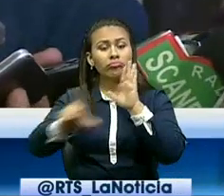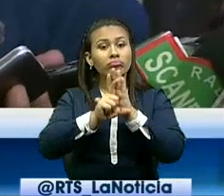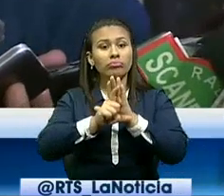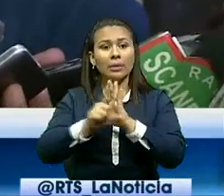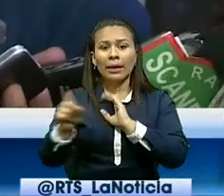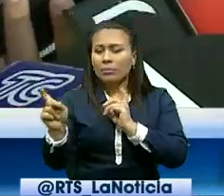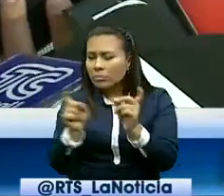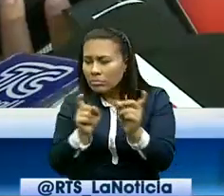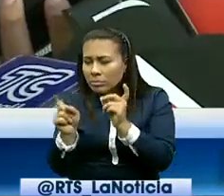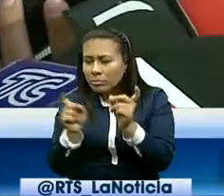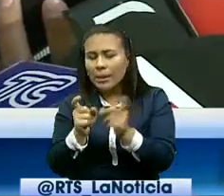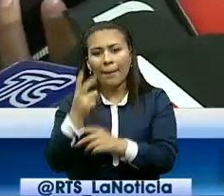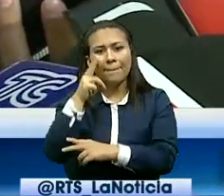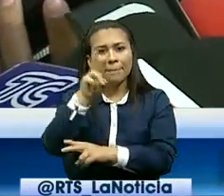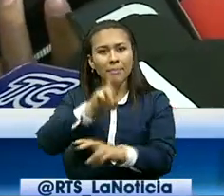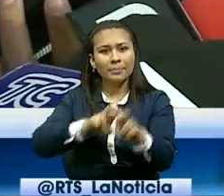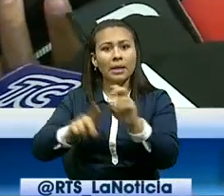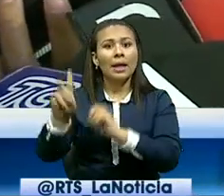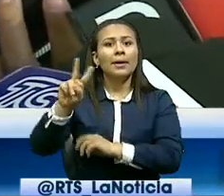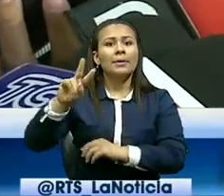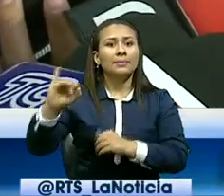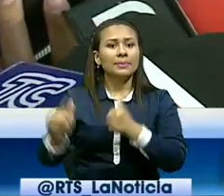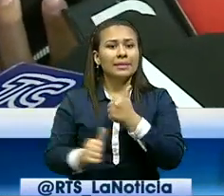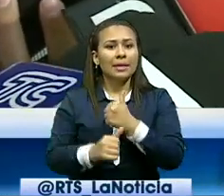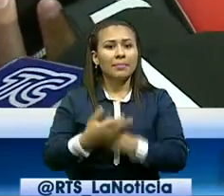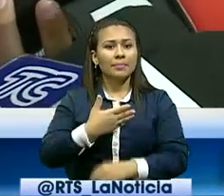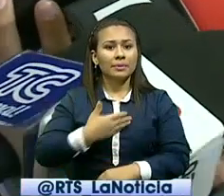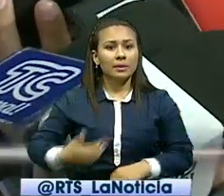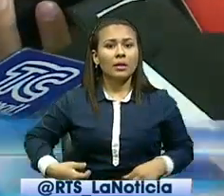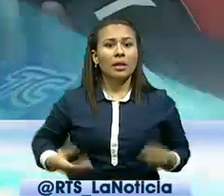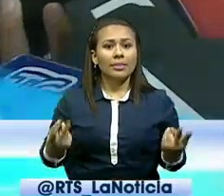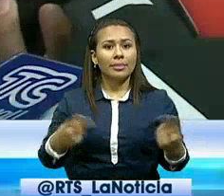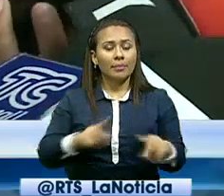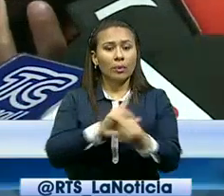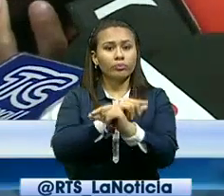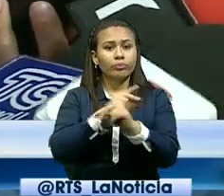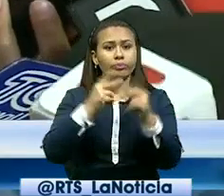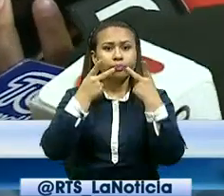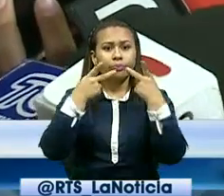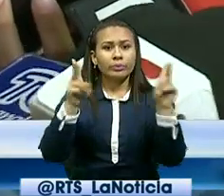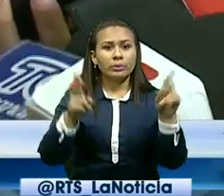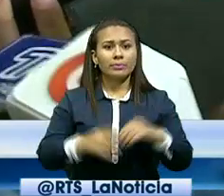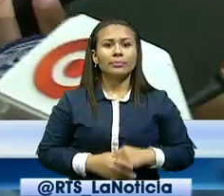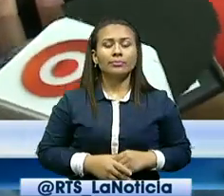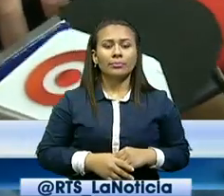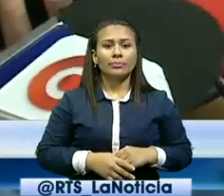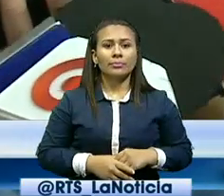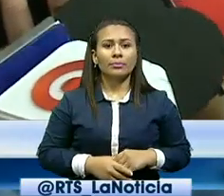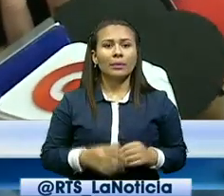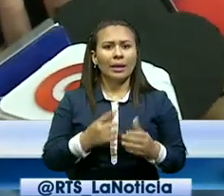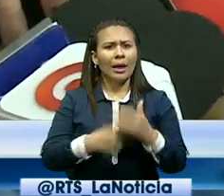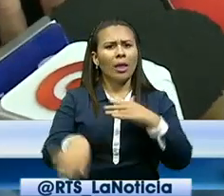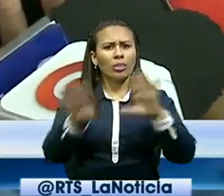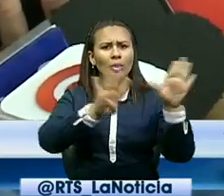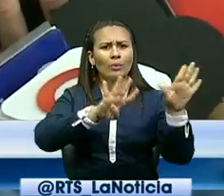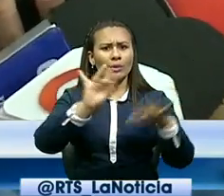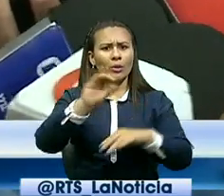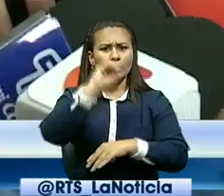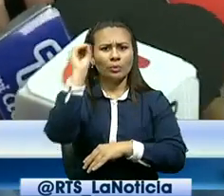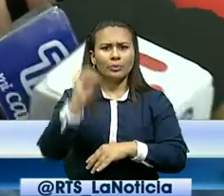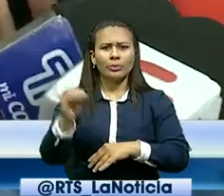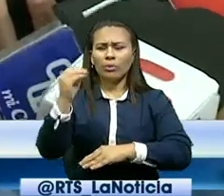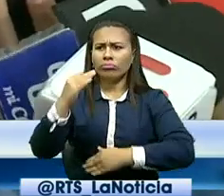para fiscalizar. El vicepresidente de la República también, a través de su cuenta de Twitter, ha manifestado que estaba al 98% de su